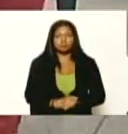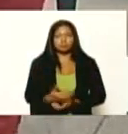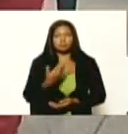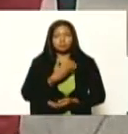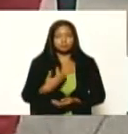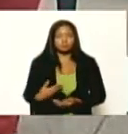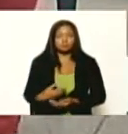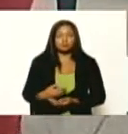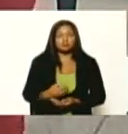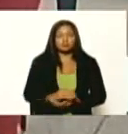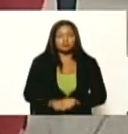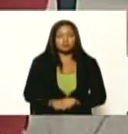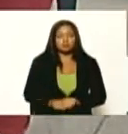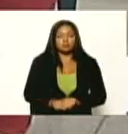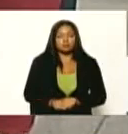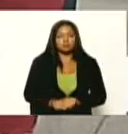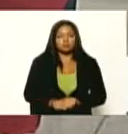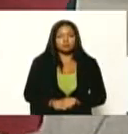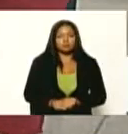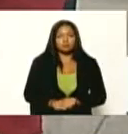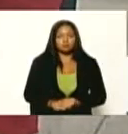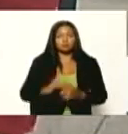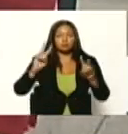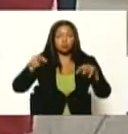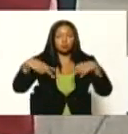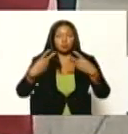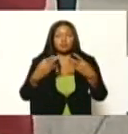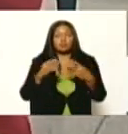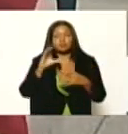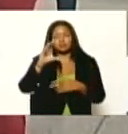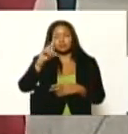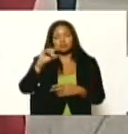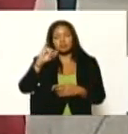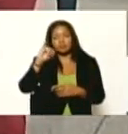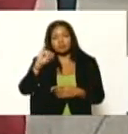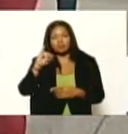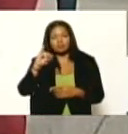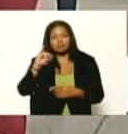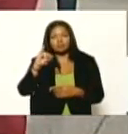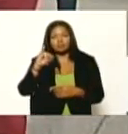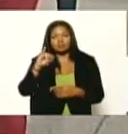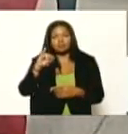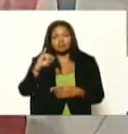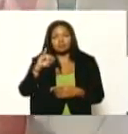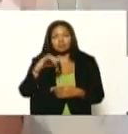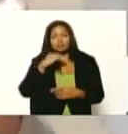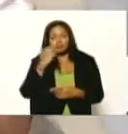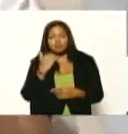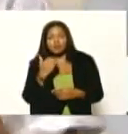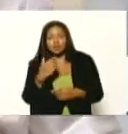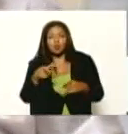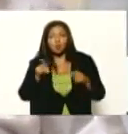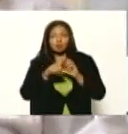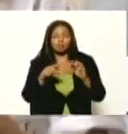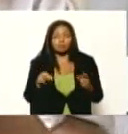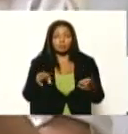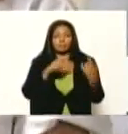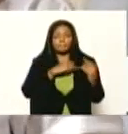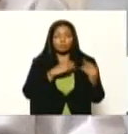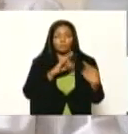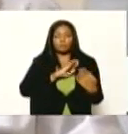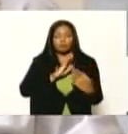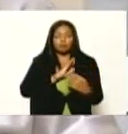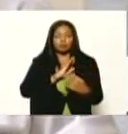el para pronta reinauguración del CDI de Quinta Crespo, que ya que ese CDI pertenece aquí a